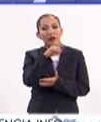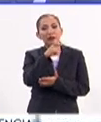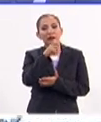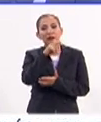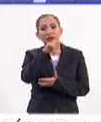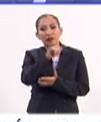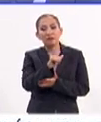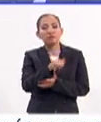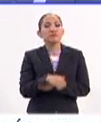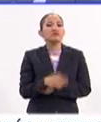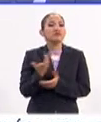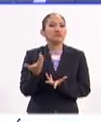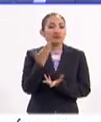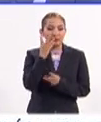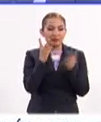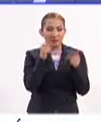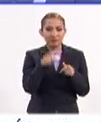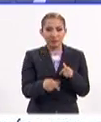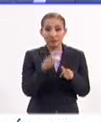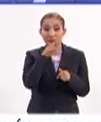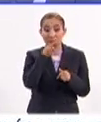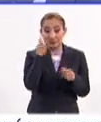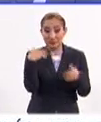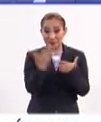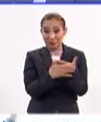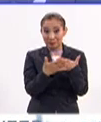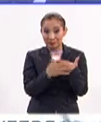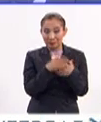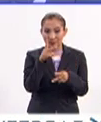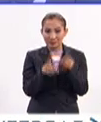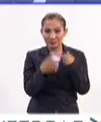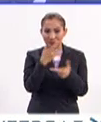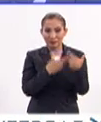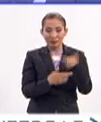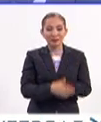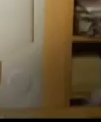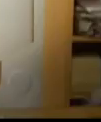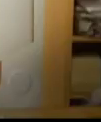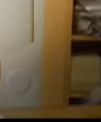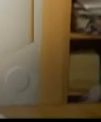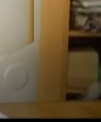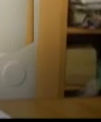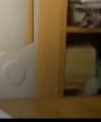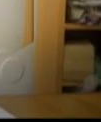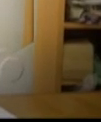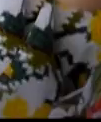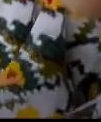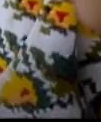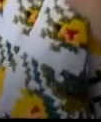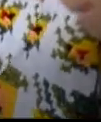Magdalena Garduño Caballero. Gracias por estar con nosotros. Nos vemos pronto, seguramente. Vamos a una pausa, regresamos.